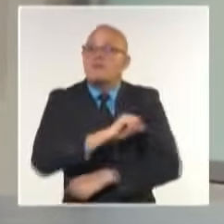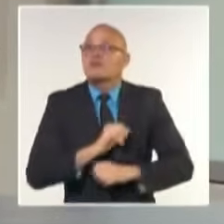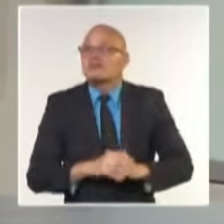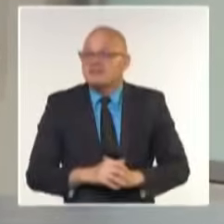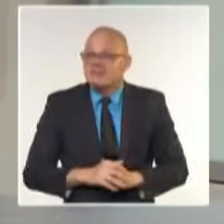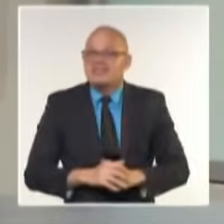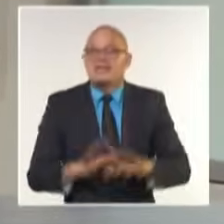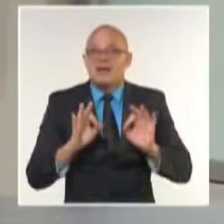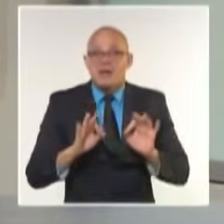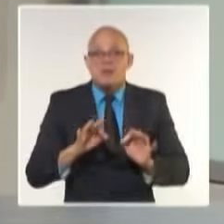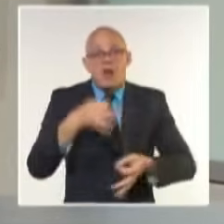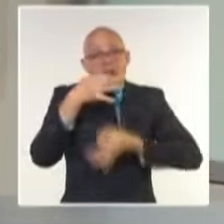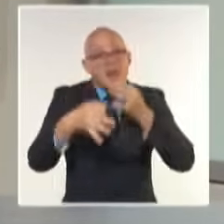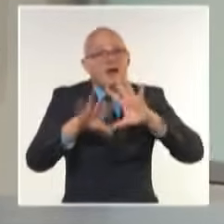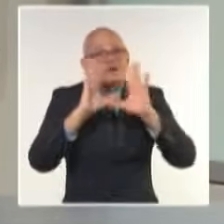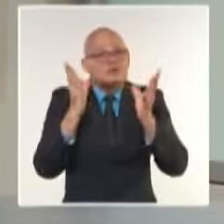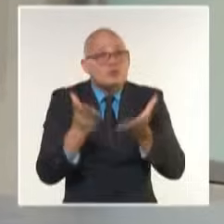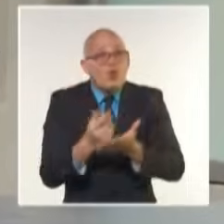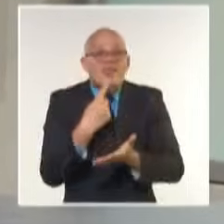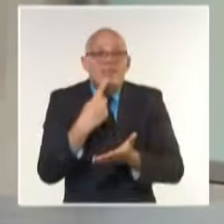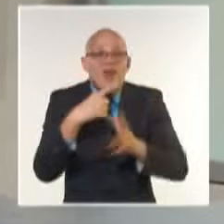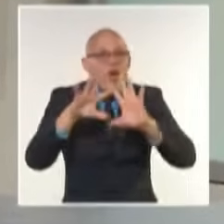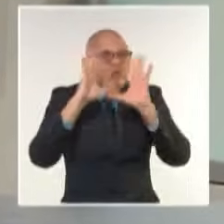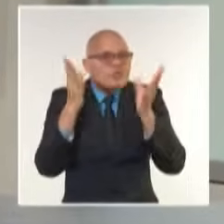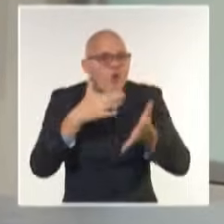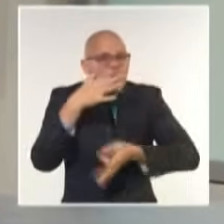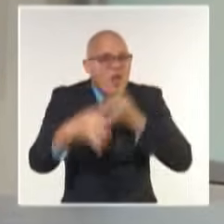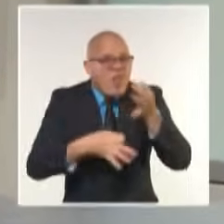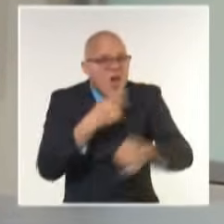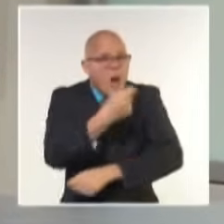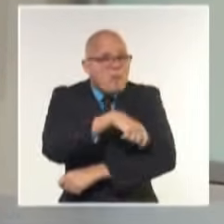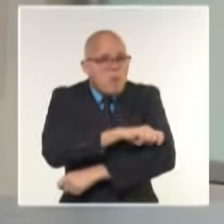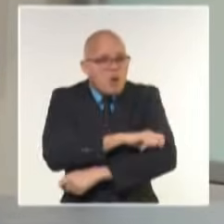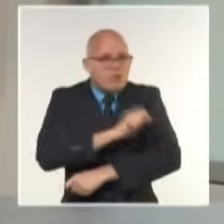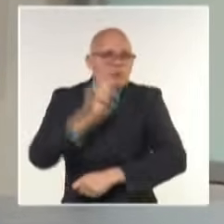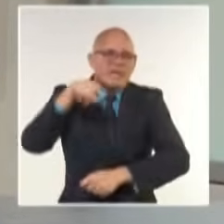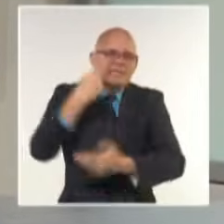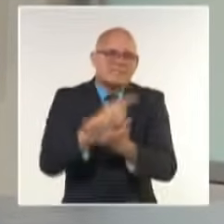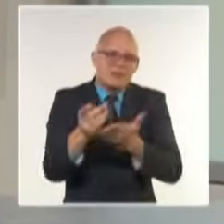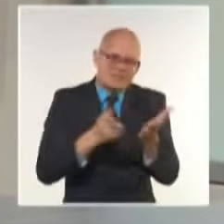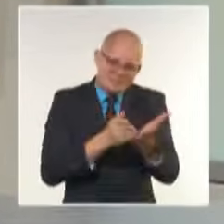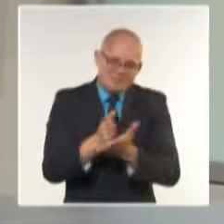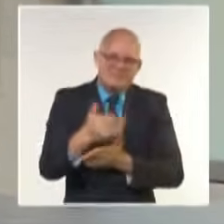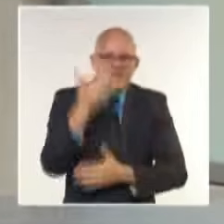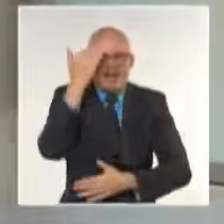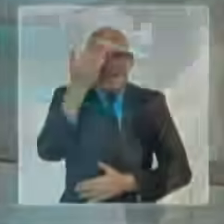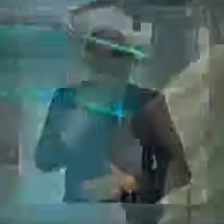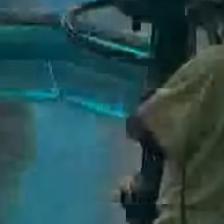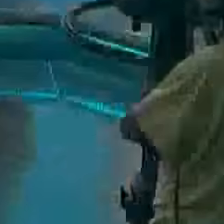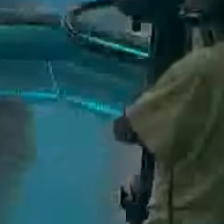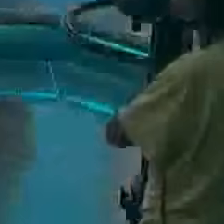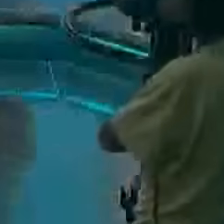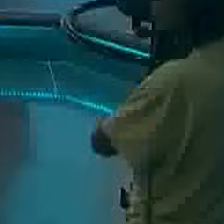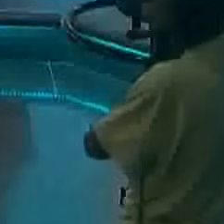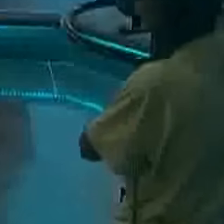las explicaciones. Insisto, todas. Regresaremos y será muy pronto. Gracias por la atención.